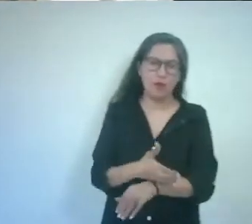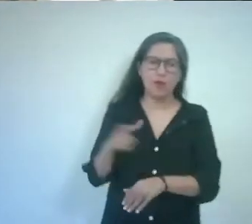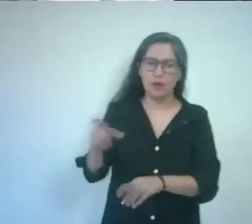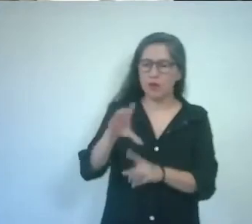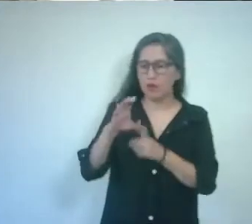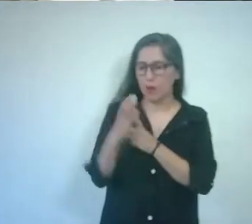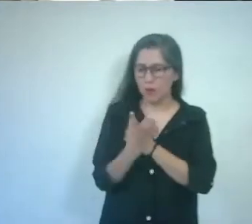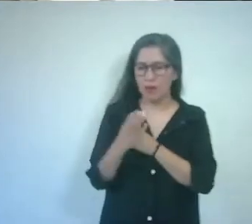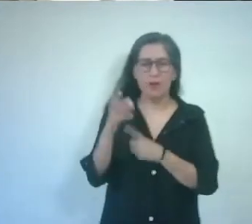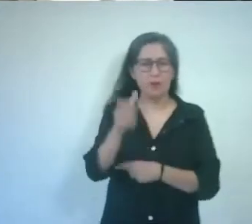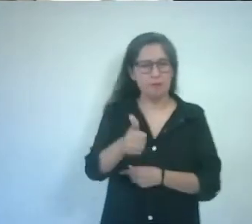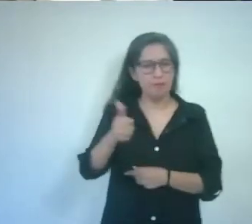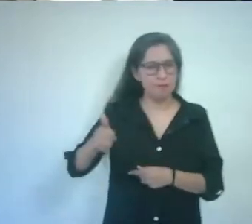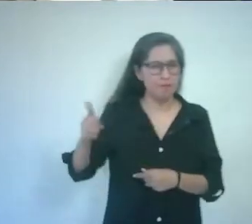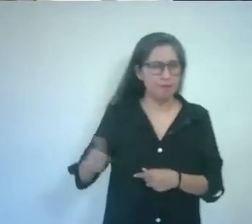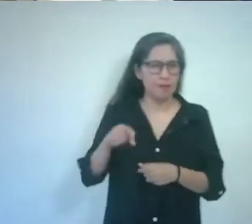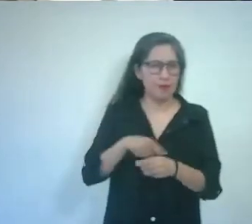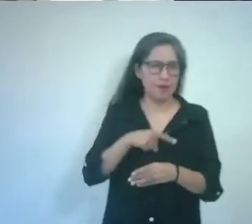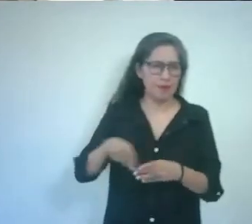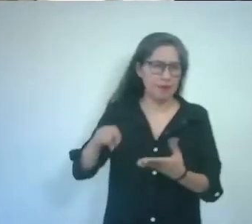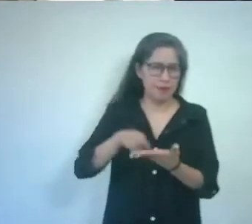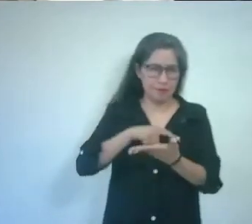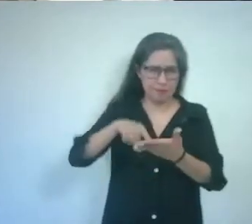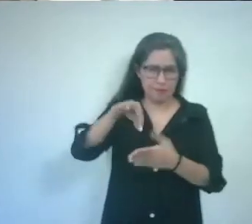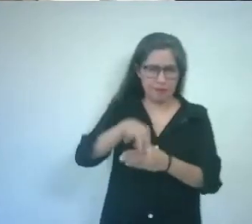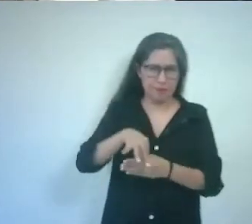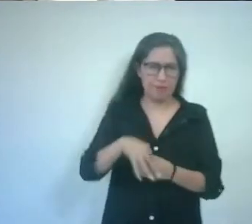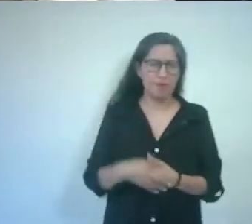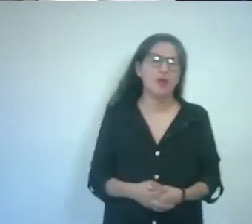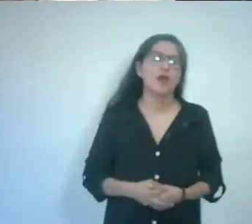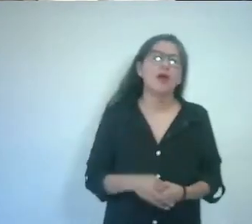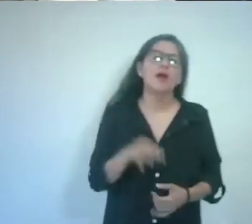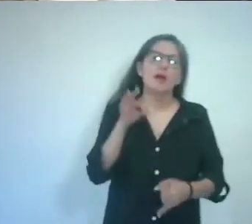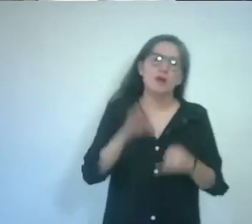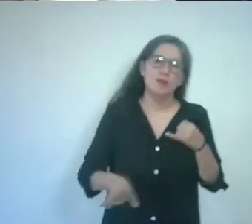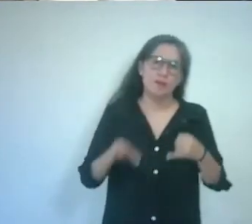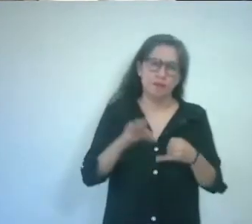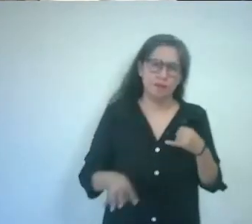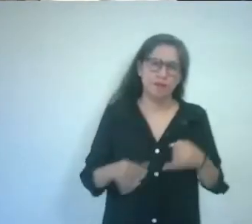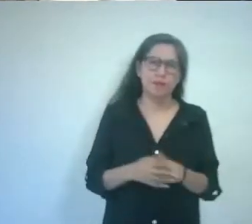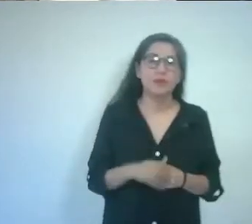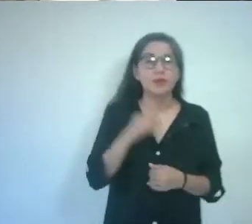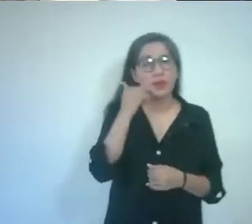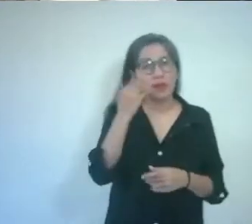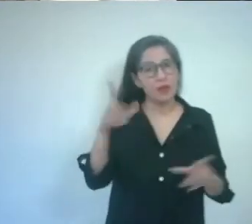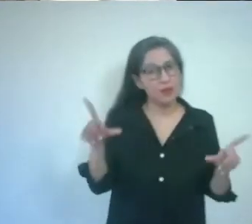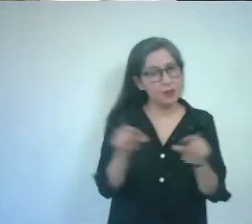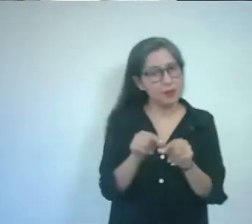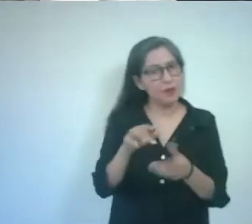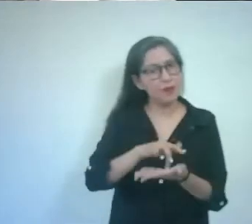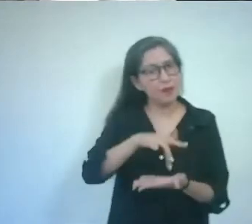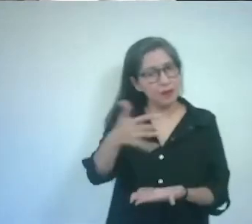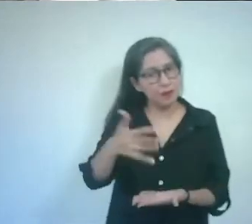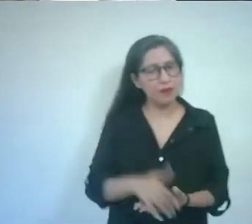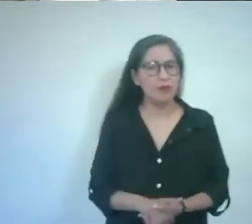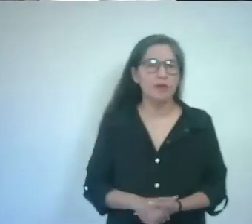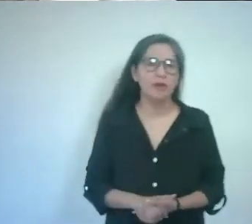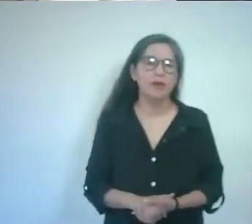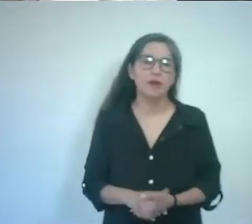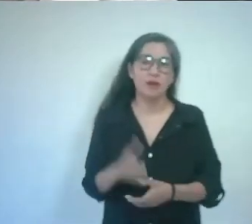comités y comisiones electorales. Finalmente, quiero cerrar agradeciendo